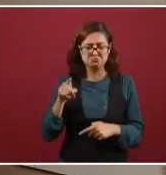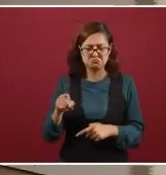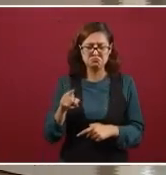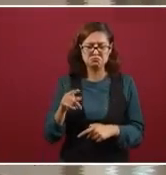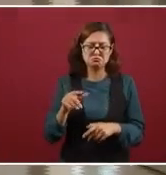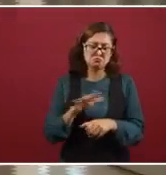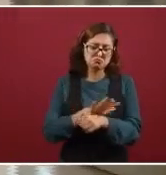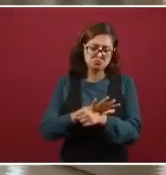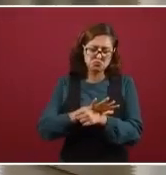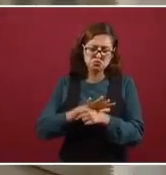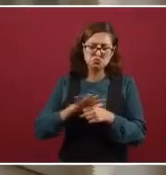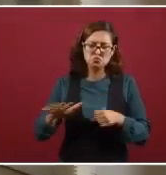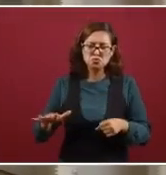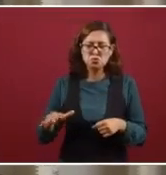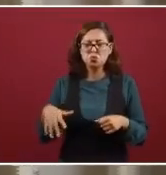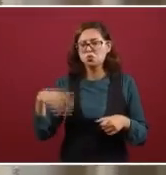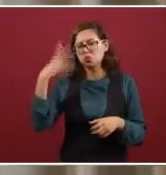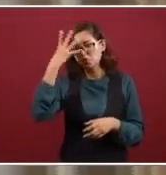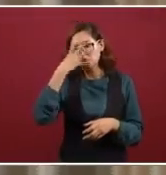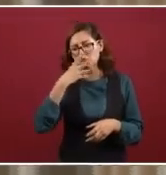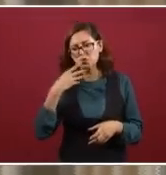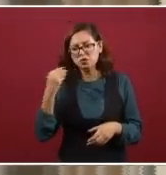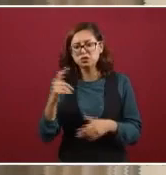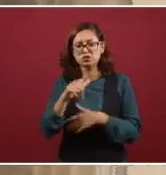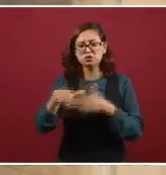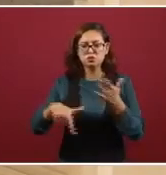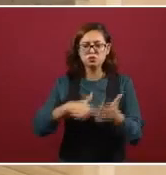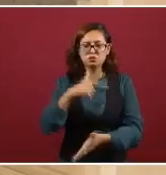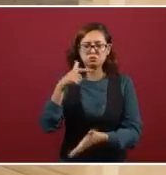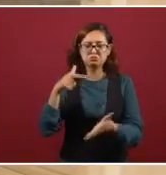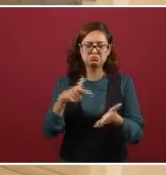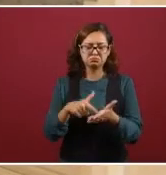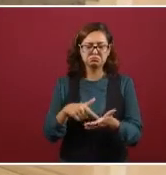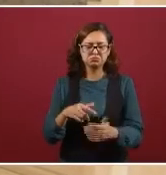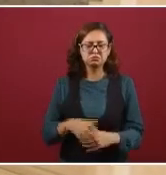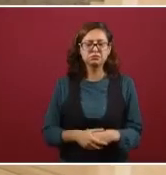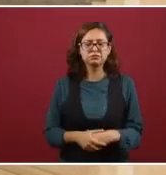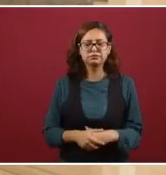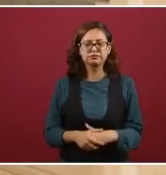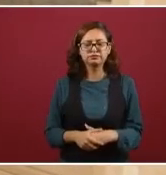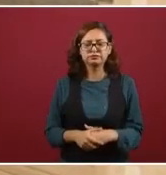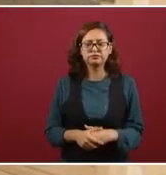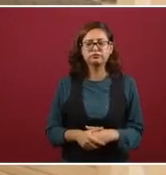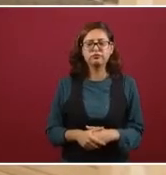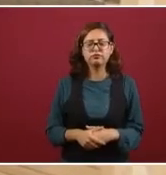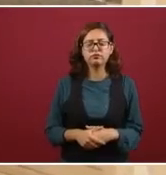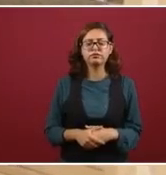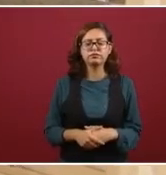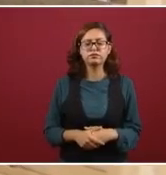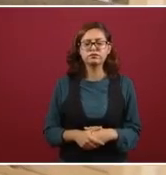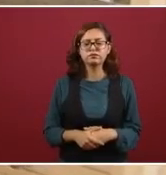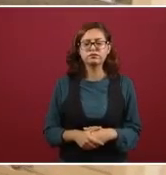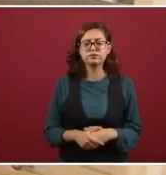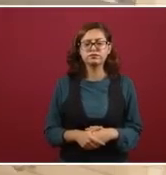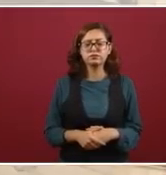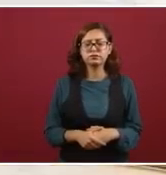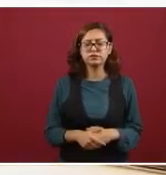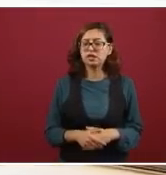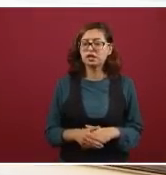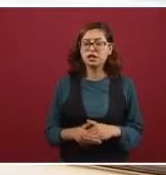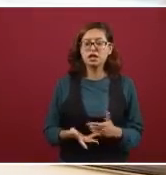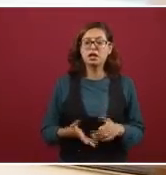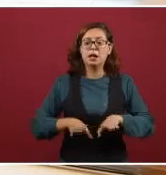bella época, y una terraza descubierta en el área de la azotea. Todos los acabados y los